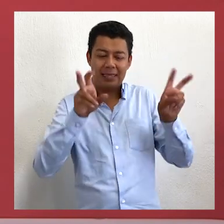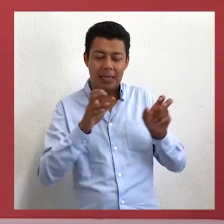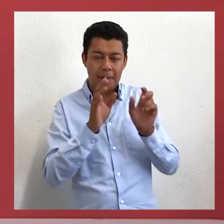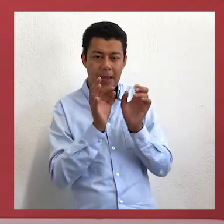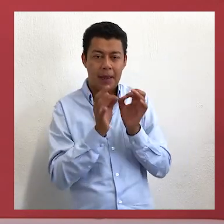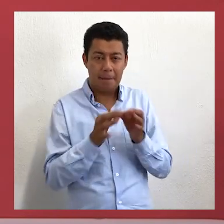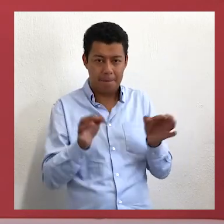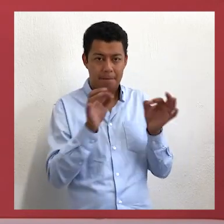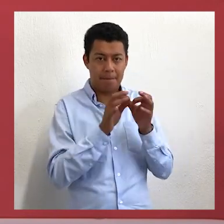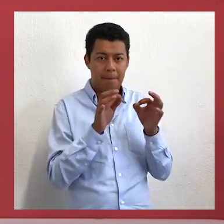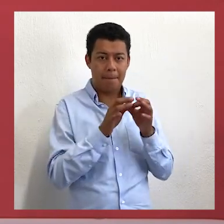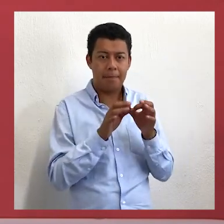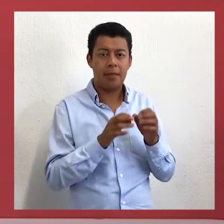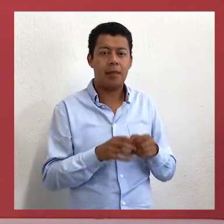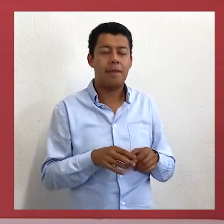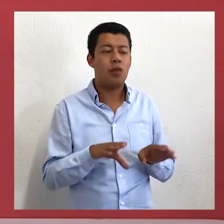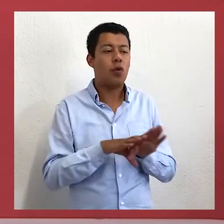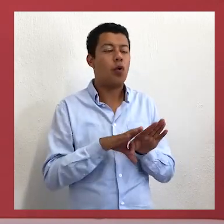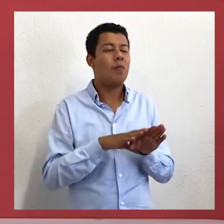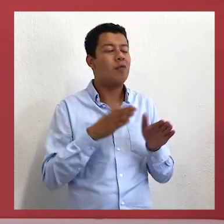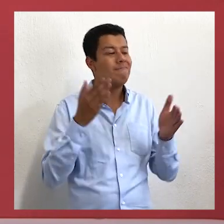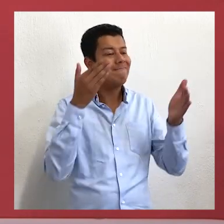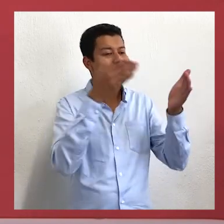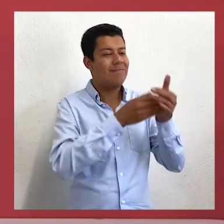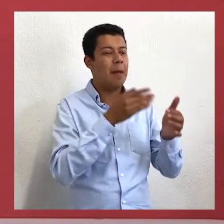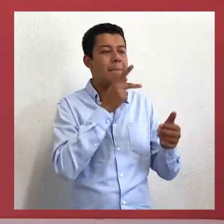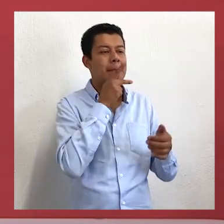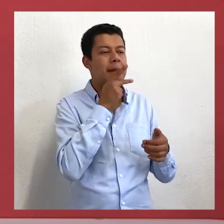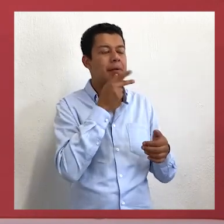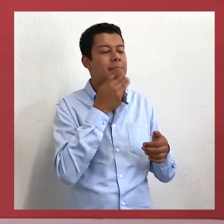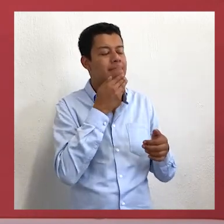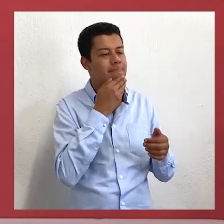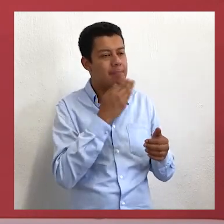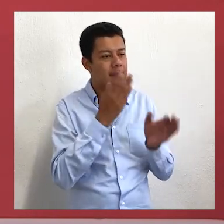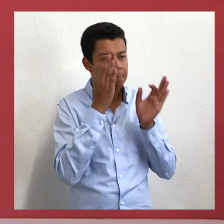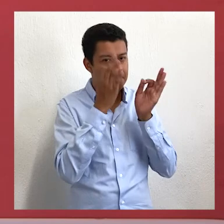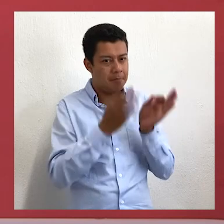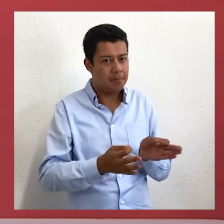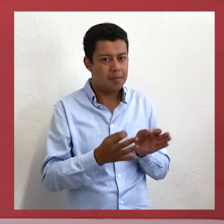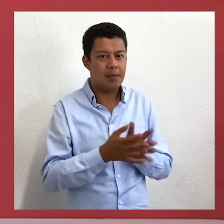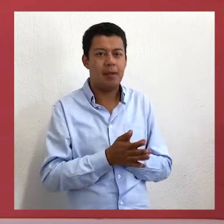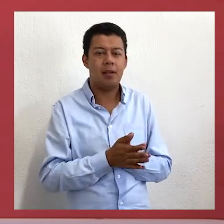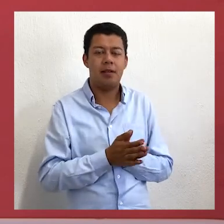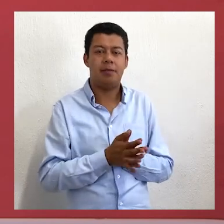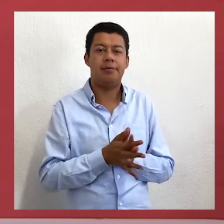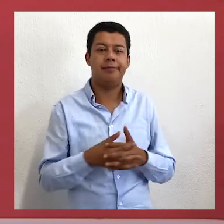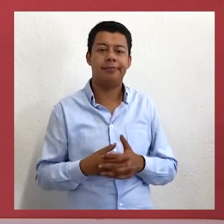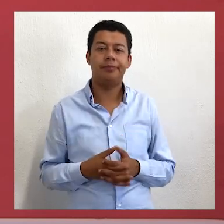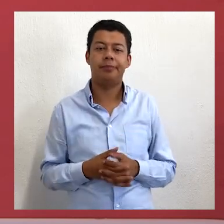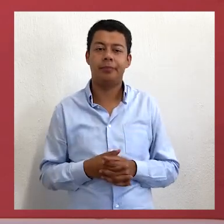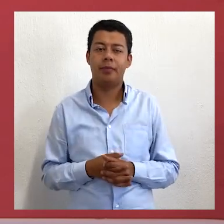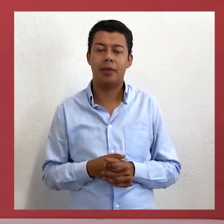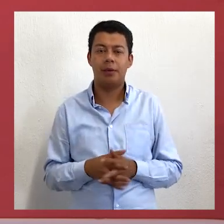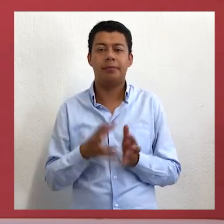tema para saber cómo llegar a ser ese padre para acompañar a nuestros hijos adolescentes de una manera